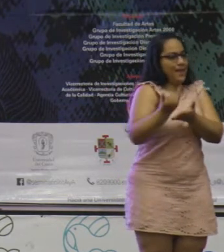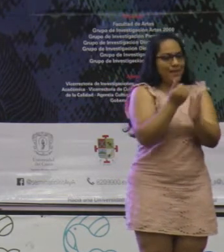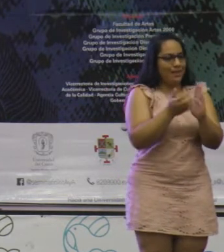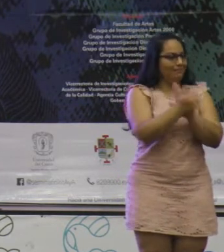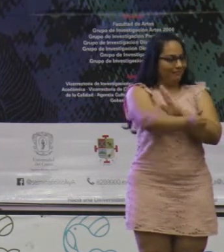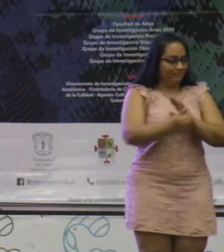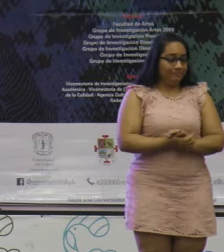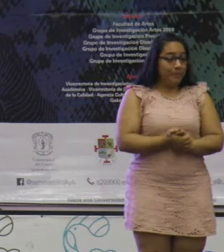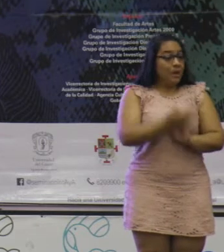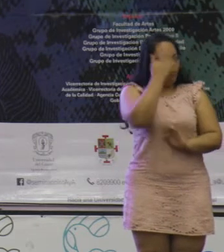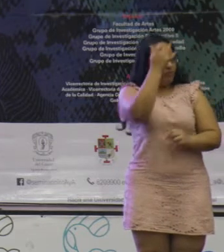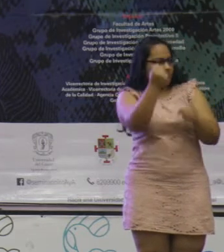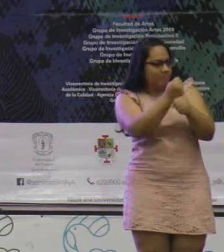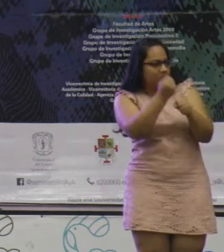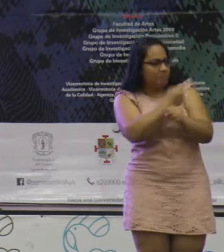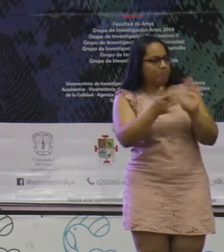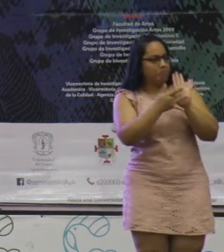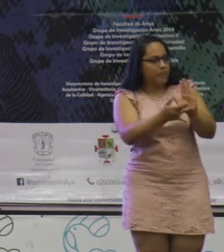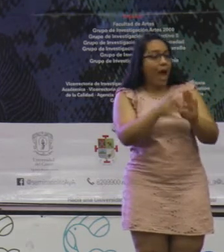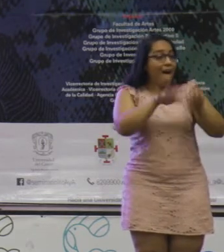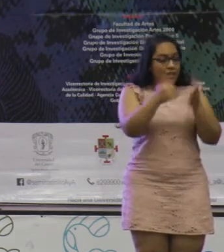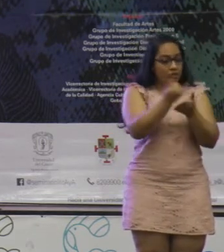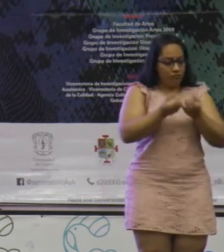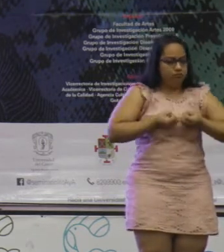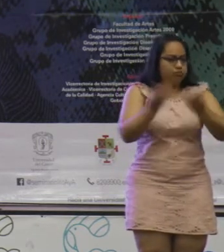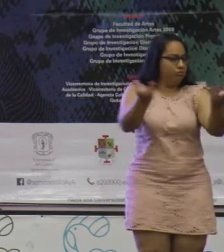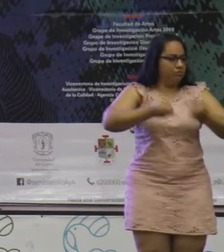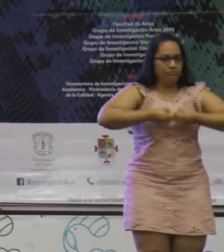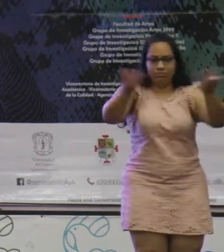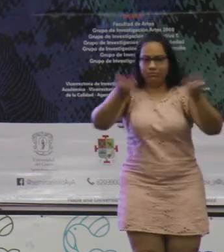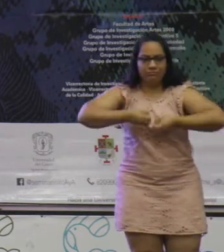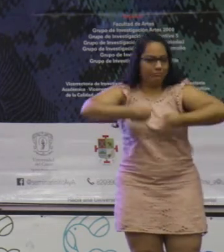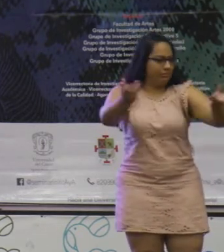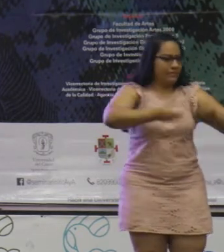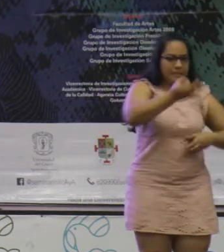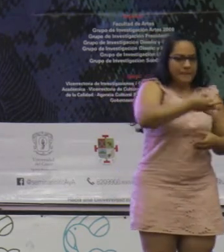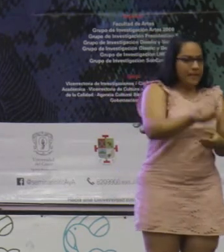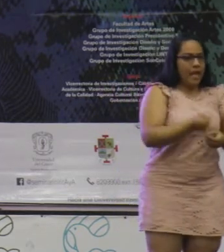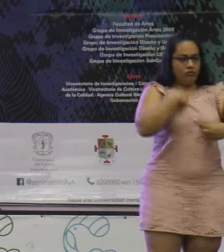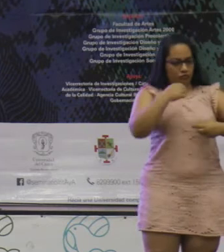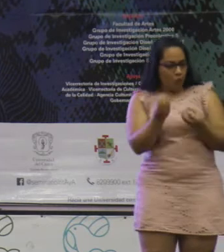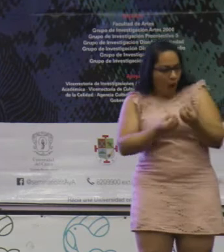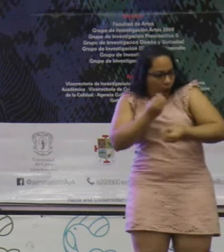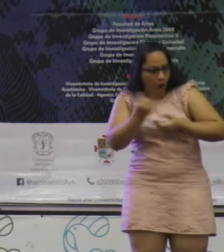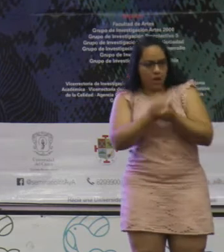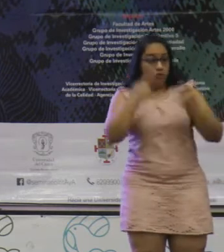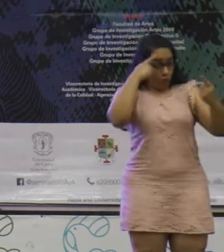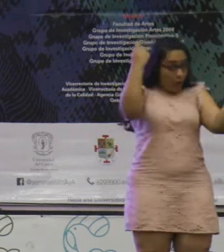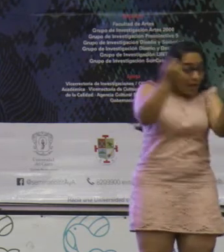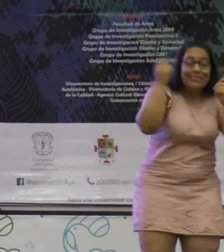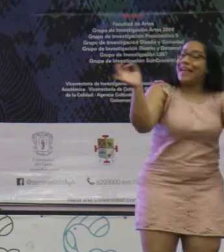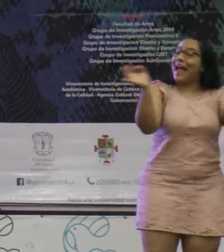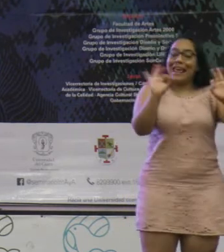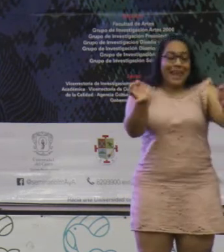Lo digo porque mucho del trabajo que hago en ilustración lo regalo. Casi el 80% de mi trabajo lo regalo. No tienen que hacerlo, no estoy haciendo campaña de